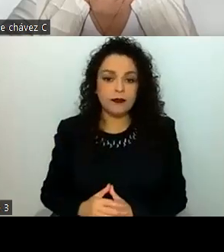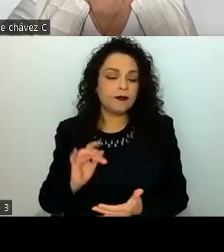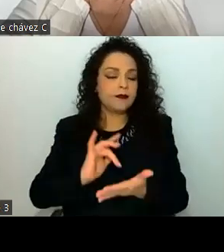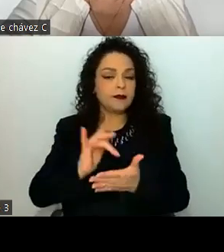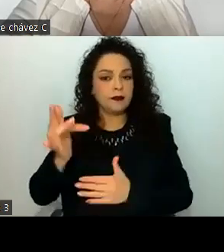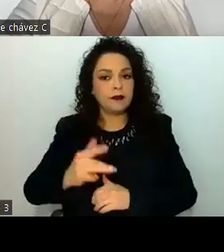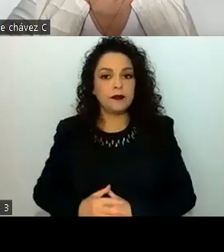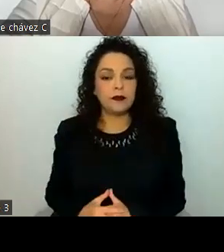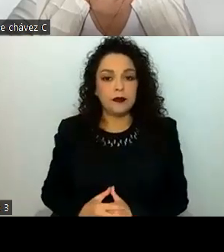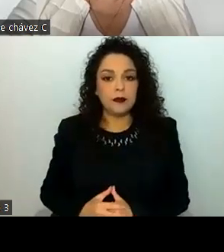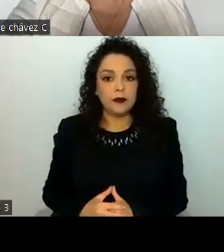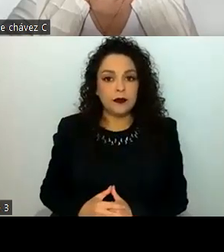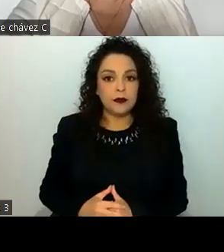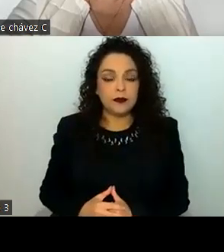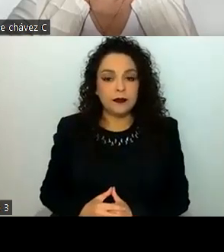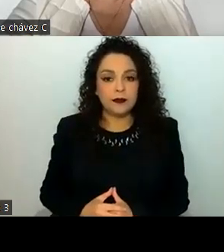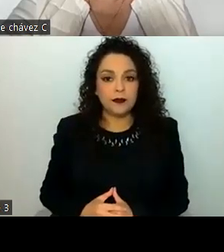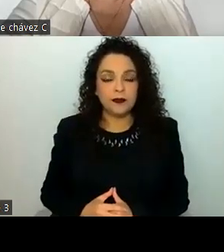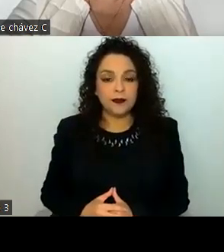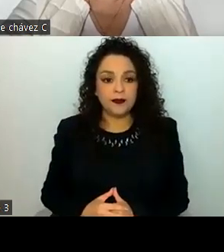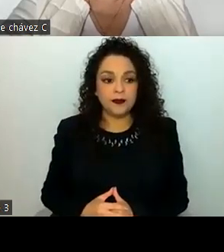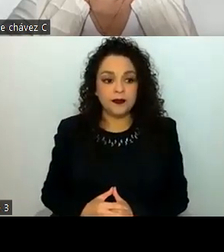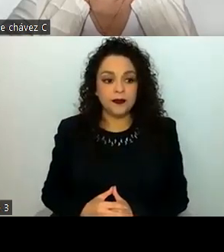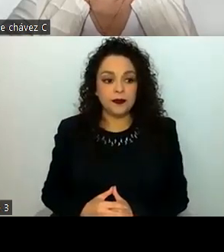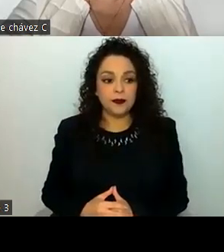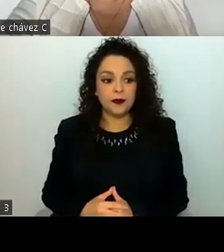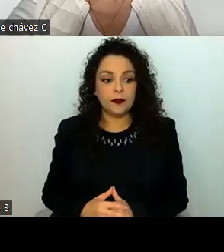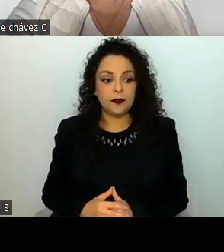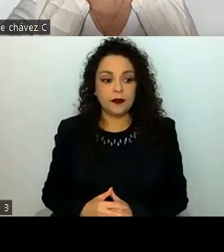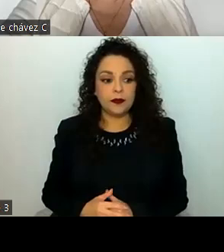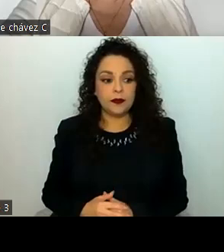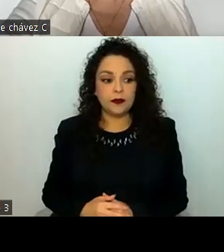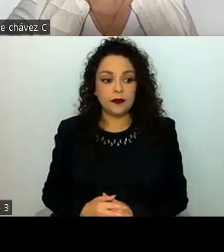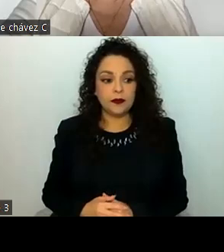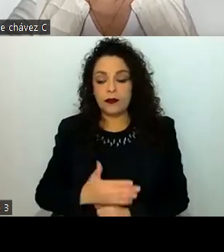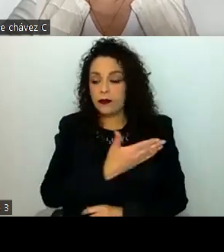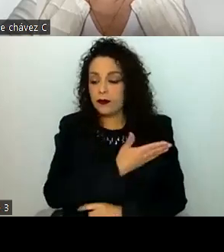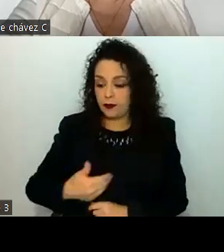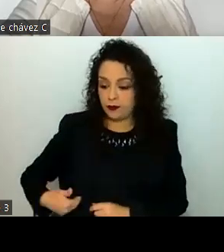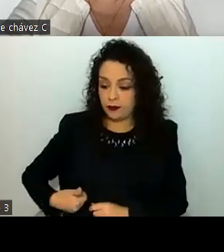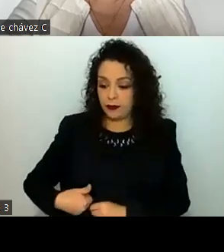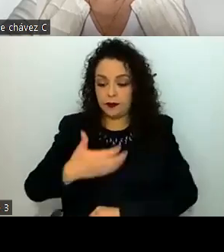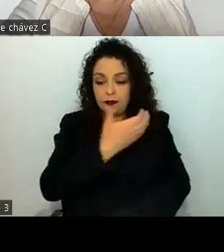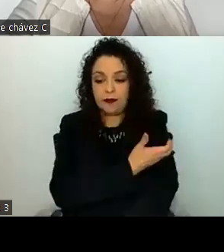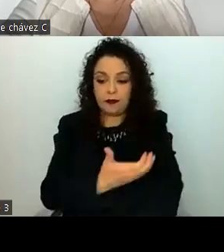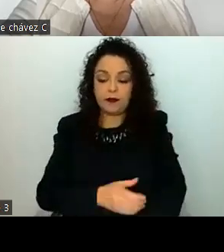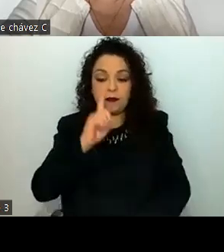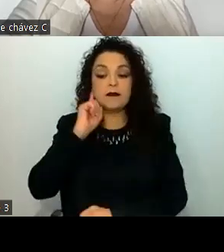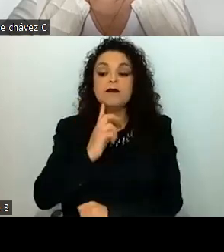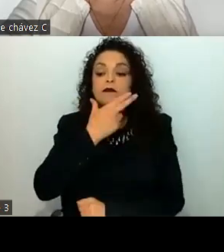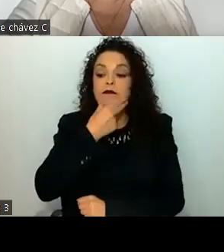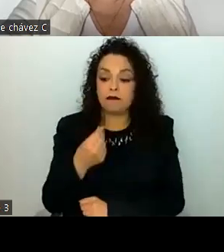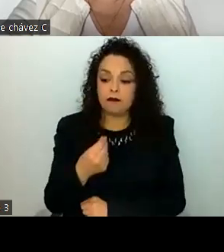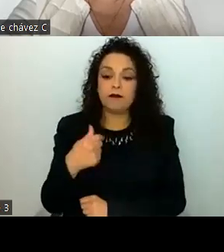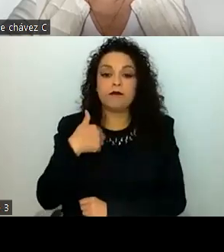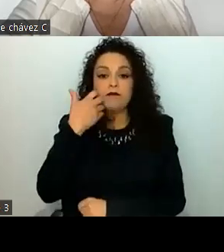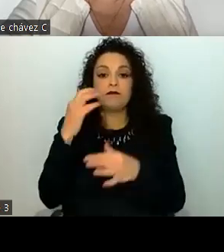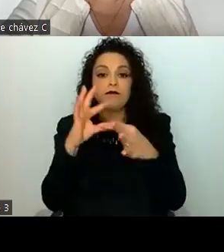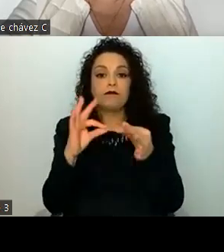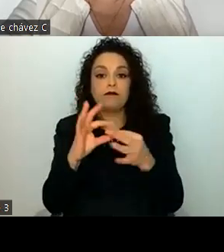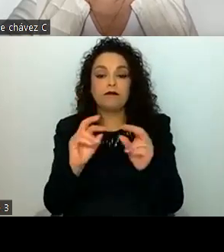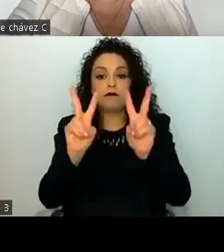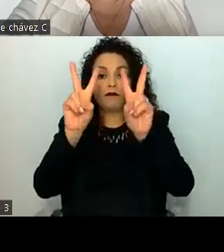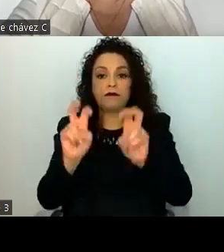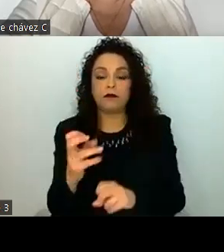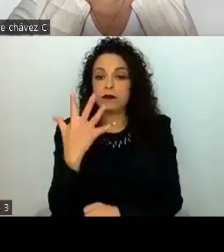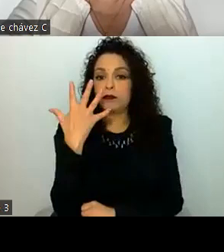diputado presidente. Diputado presidente, compañeras y compañeros, con relación al punto 5 del orden del día,